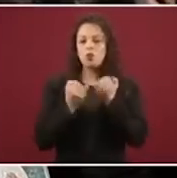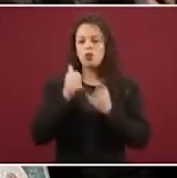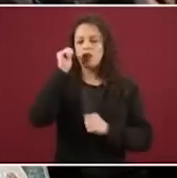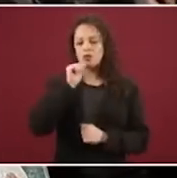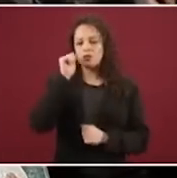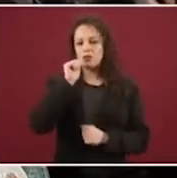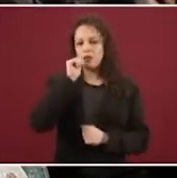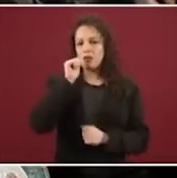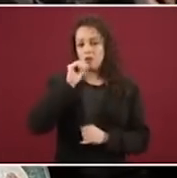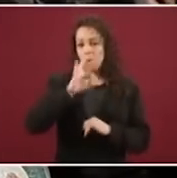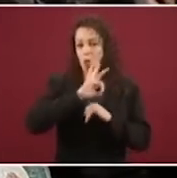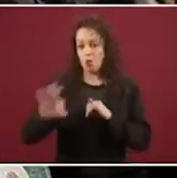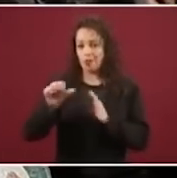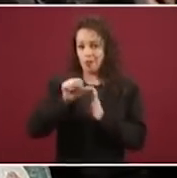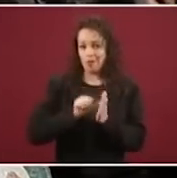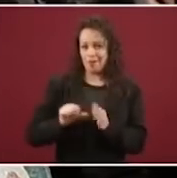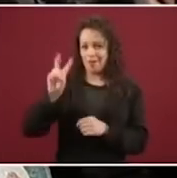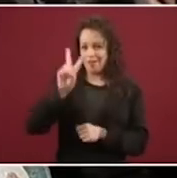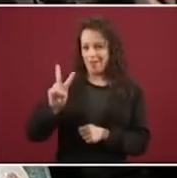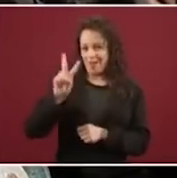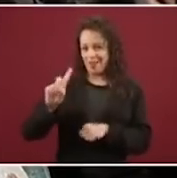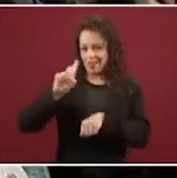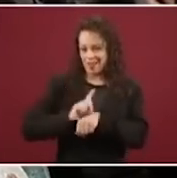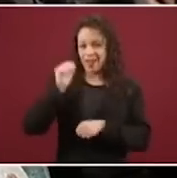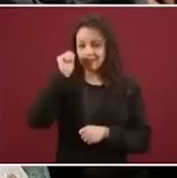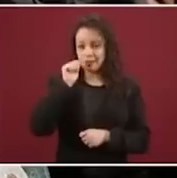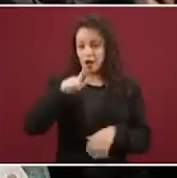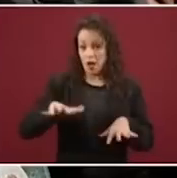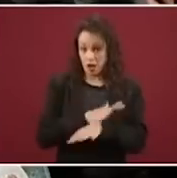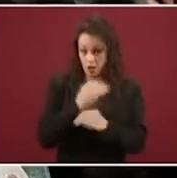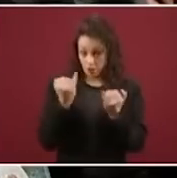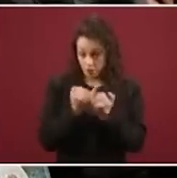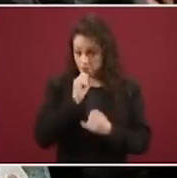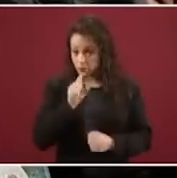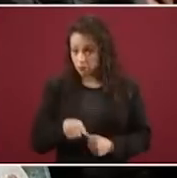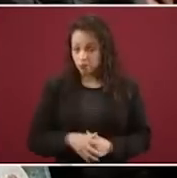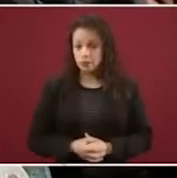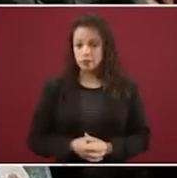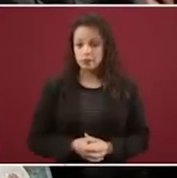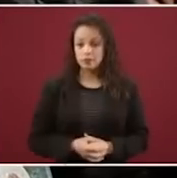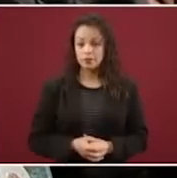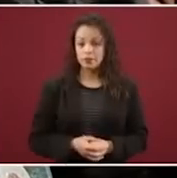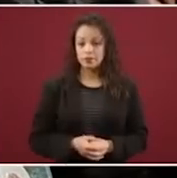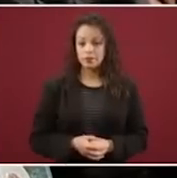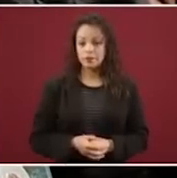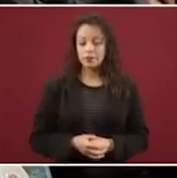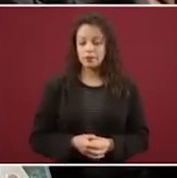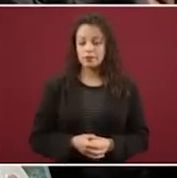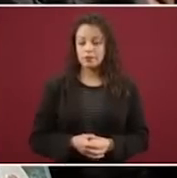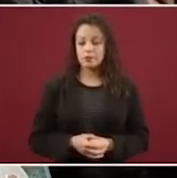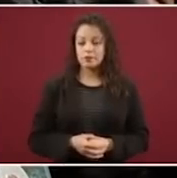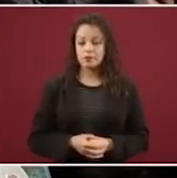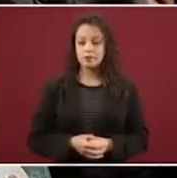movible, ¿no? Y aprovechando en otro tema que no necesariamente es de las escuelas, después de las declaraciones que